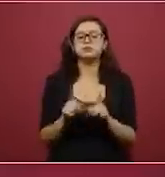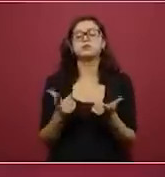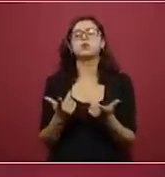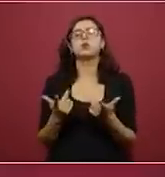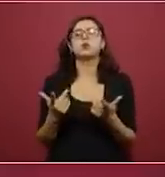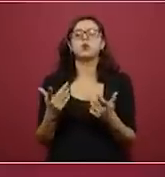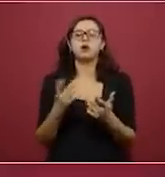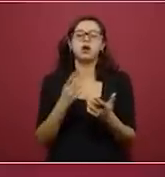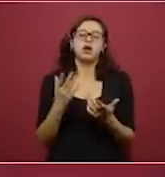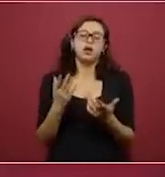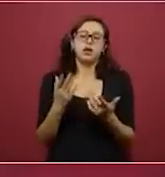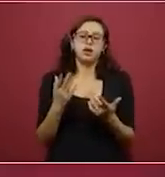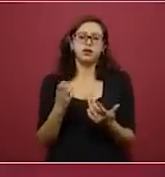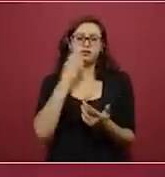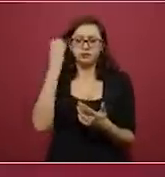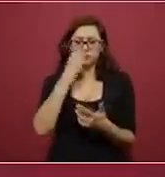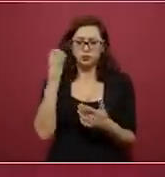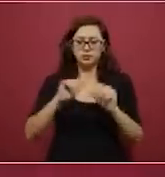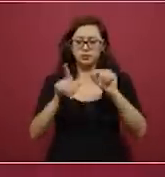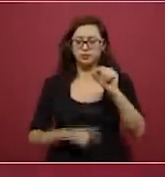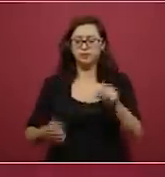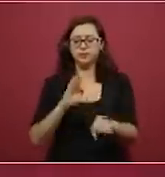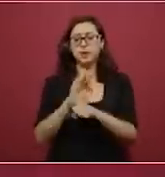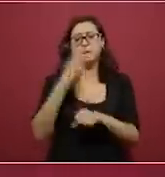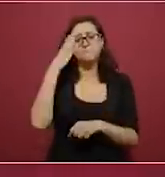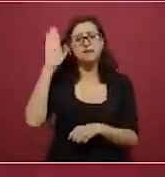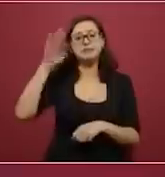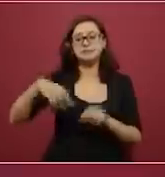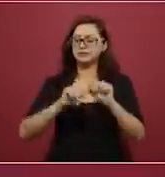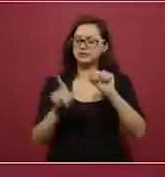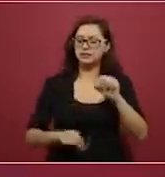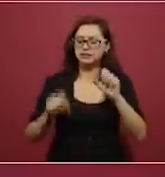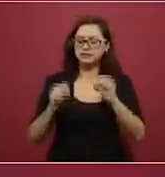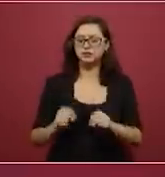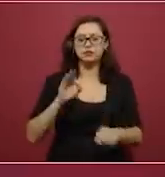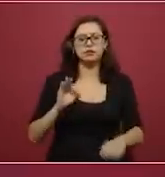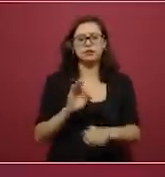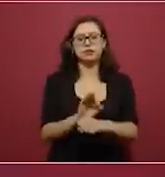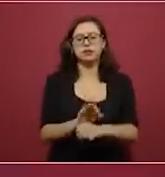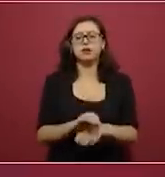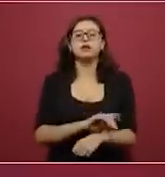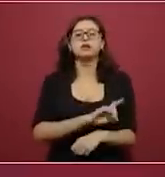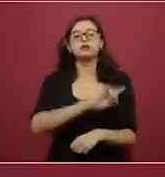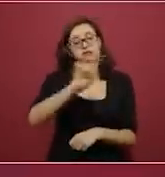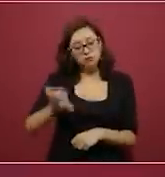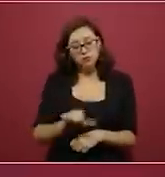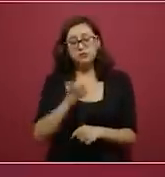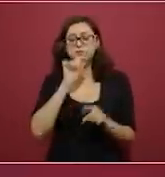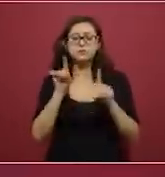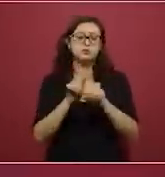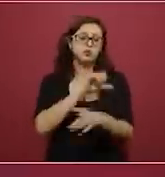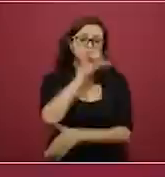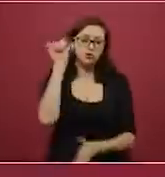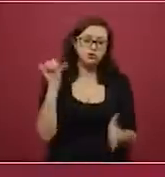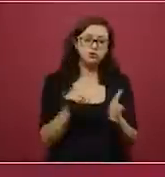nacional la maestría en cebra nacional y posteriormente en el centro